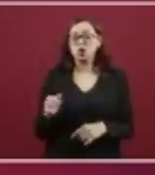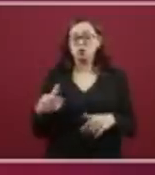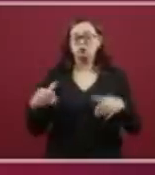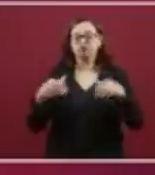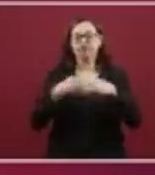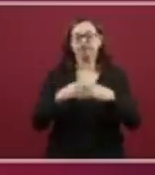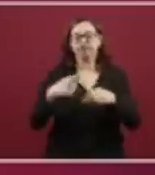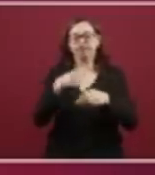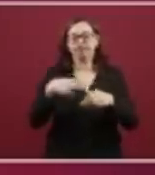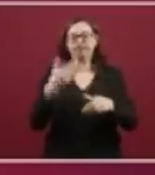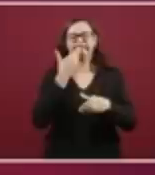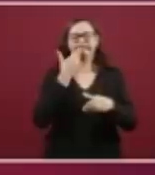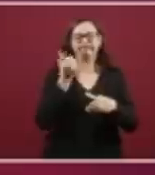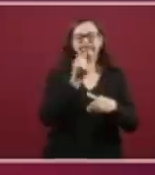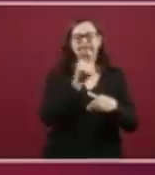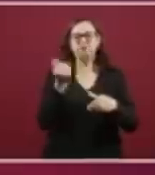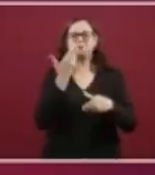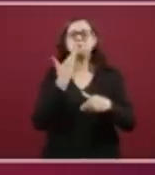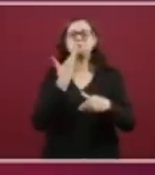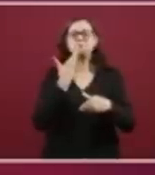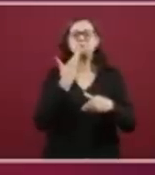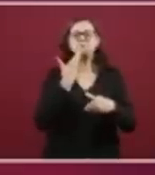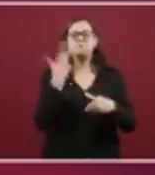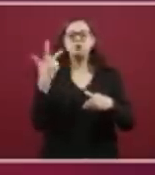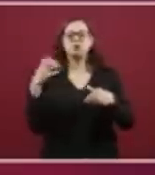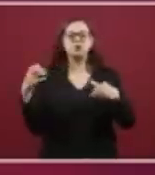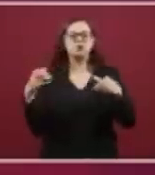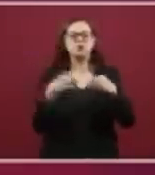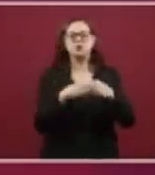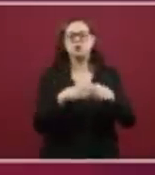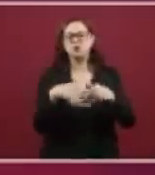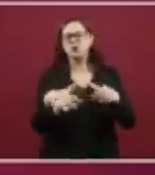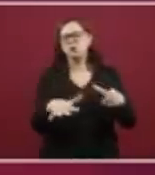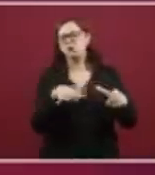técnicos, los mejores especialistas